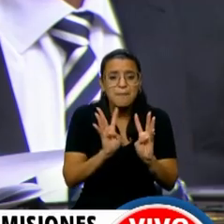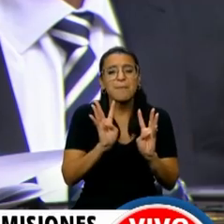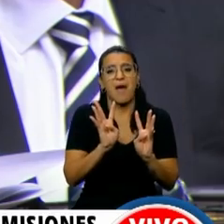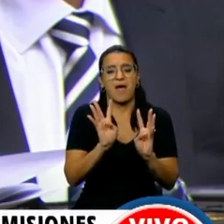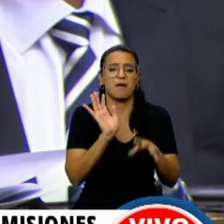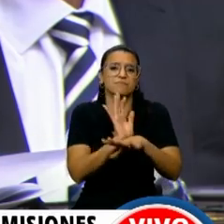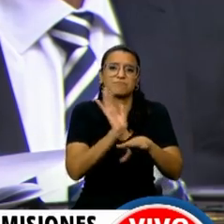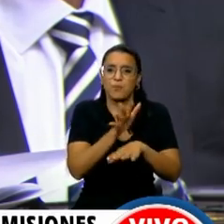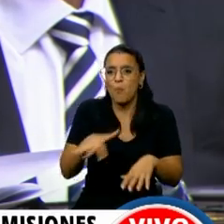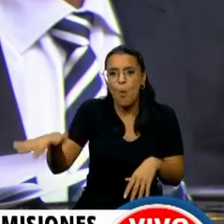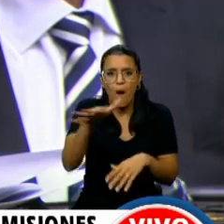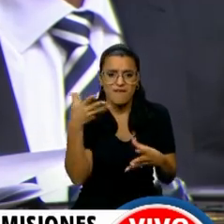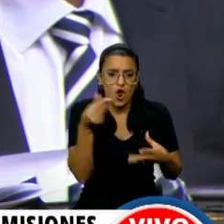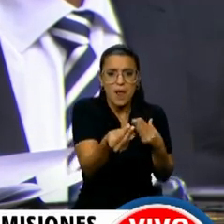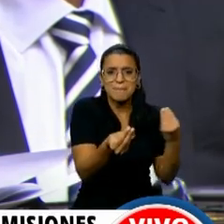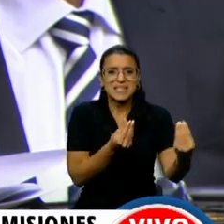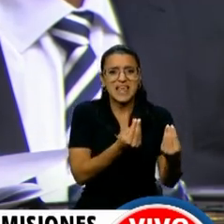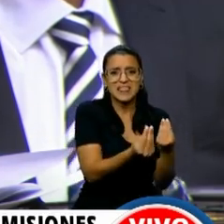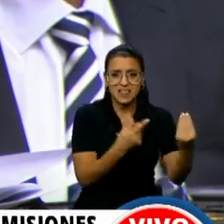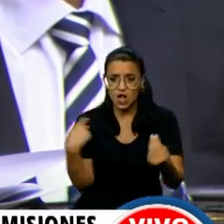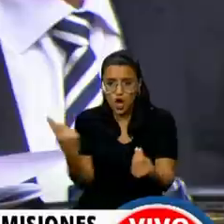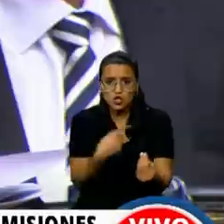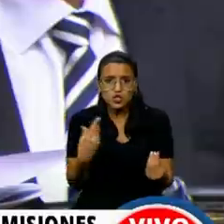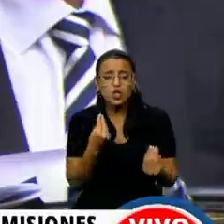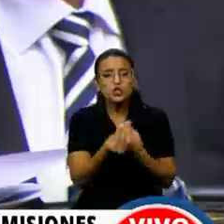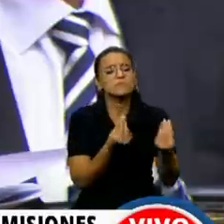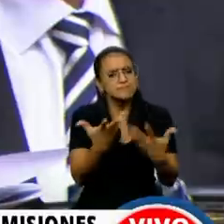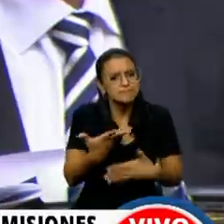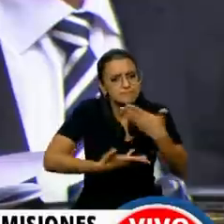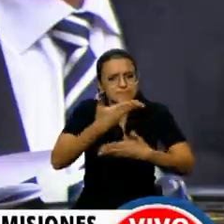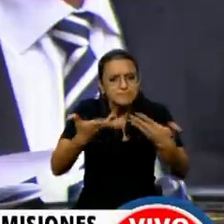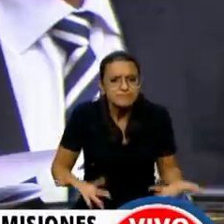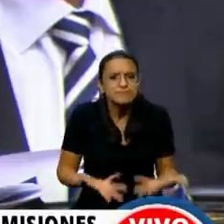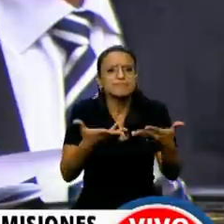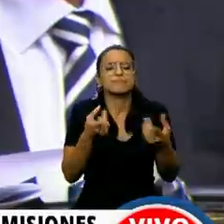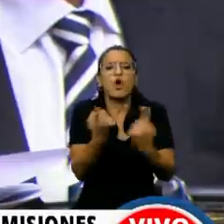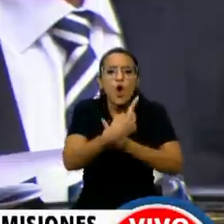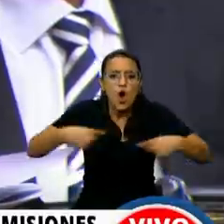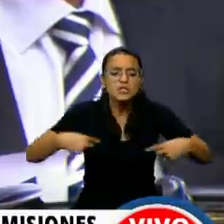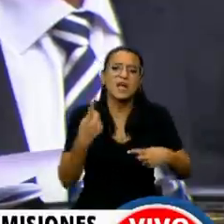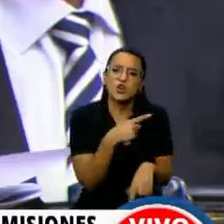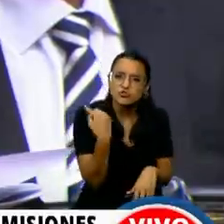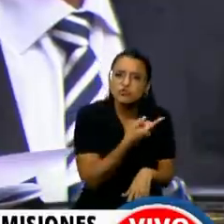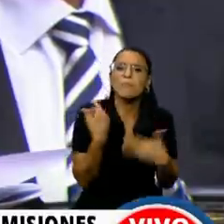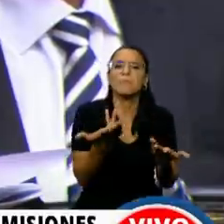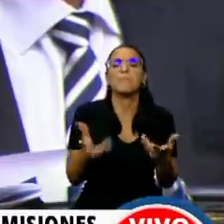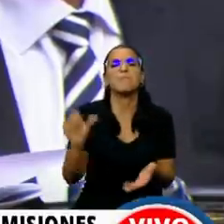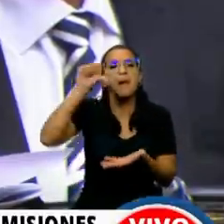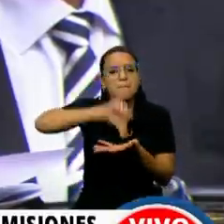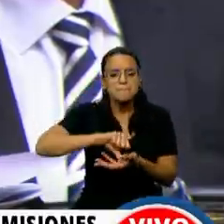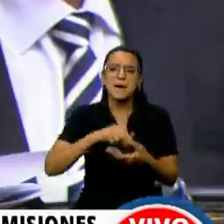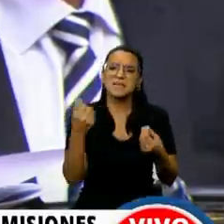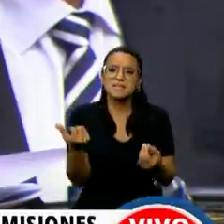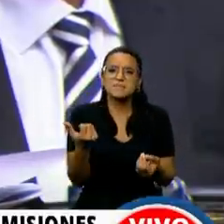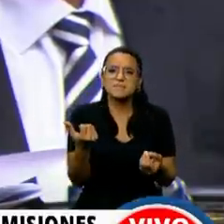casa del pueblo que nosotros representamos construya las cosas que nos permita hacer un país más